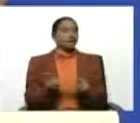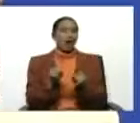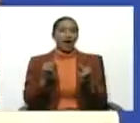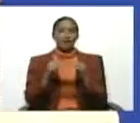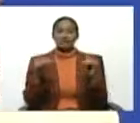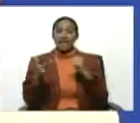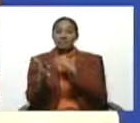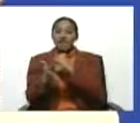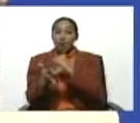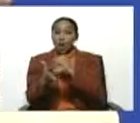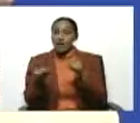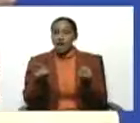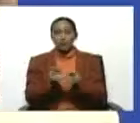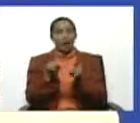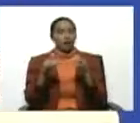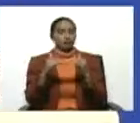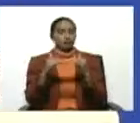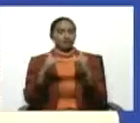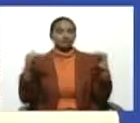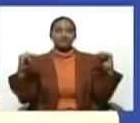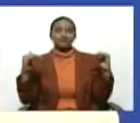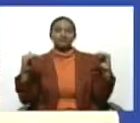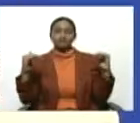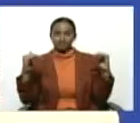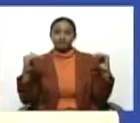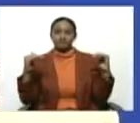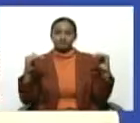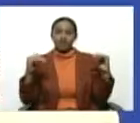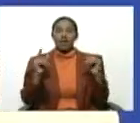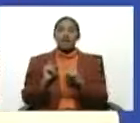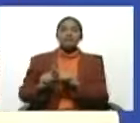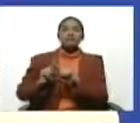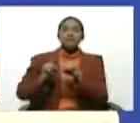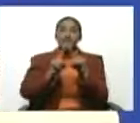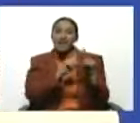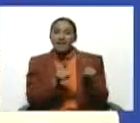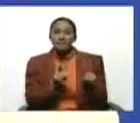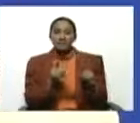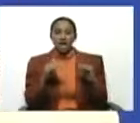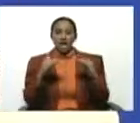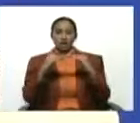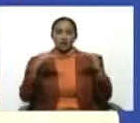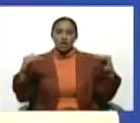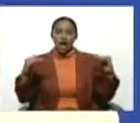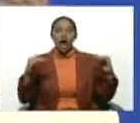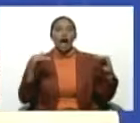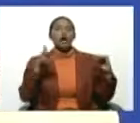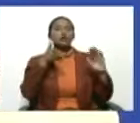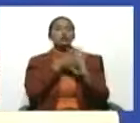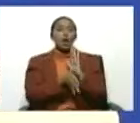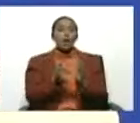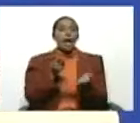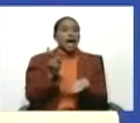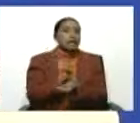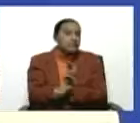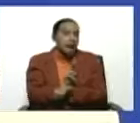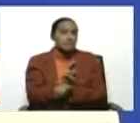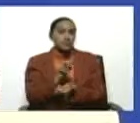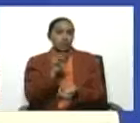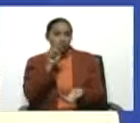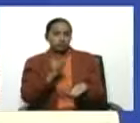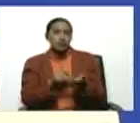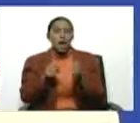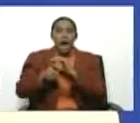d porque hay muchos estadios de de tecnología desde la más baja a la más alta en la industria hay una ampli gama